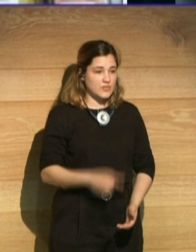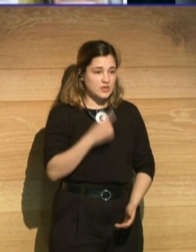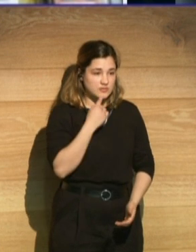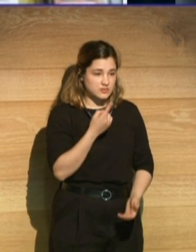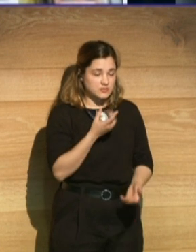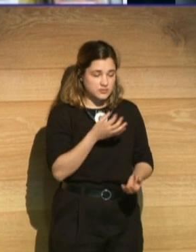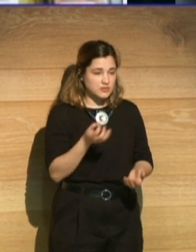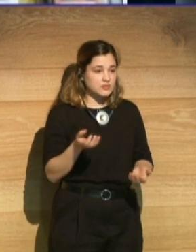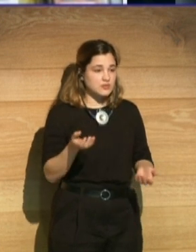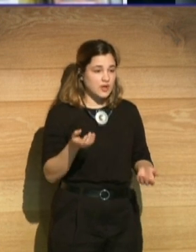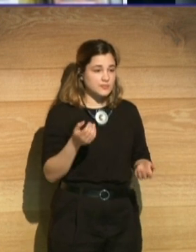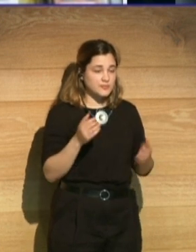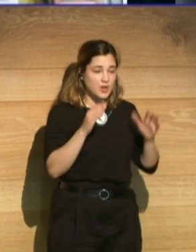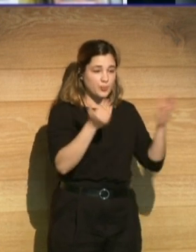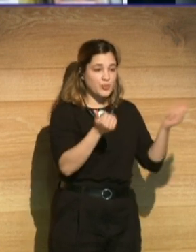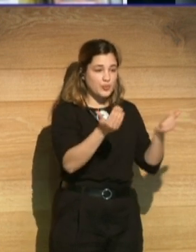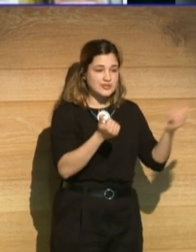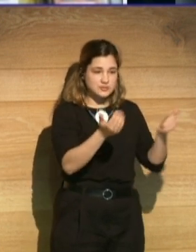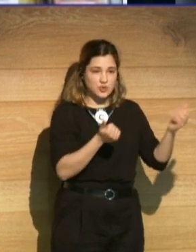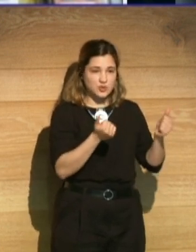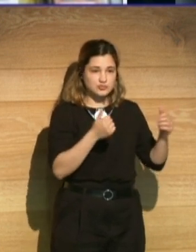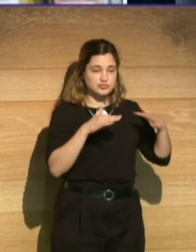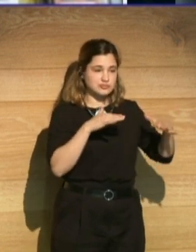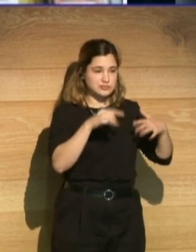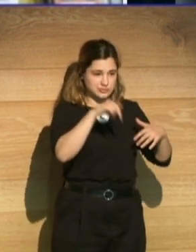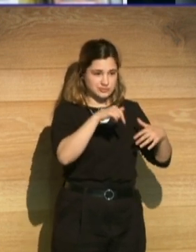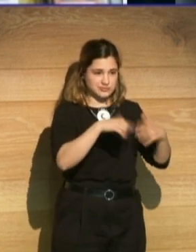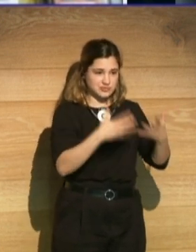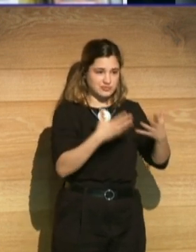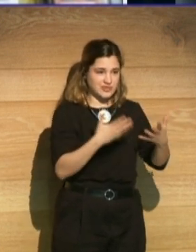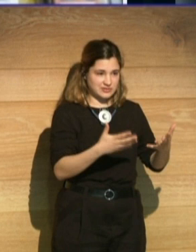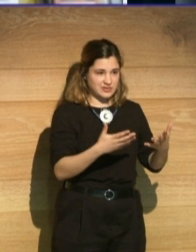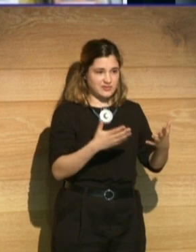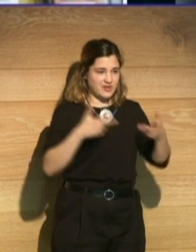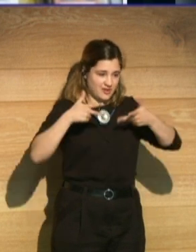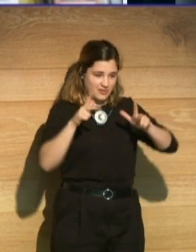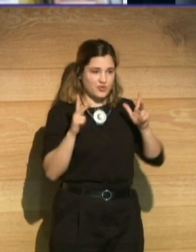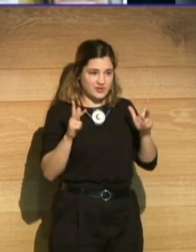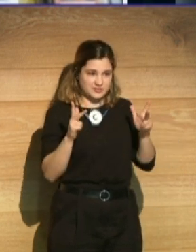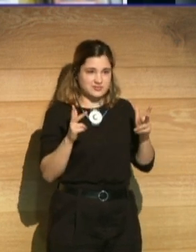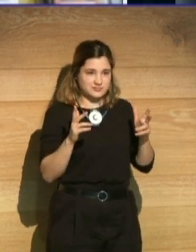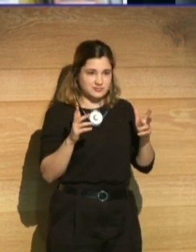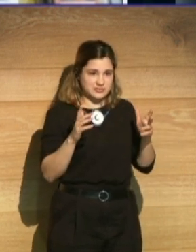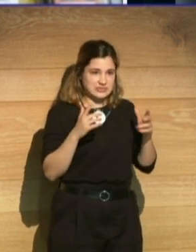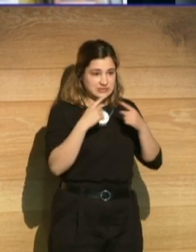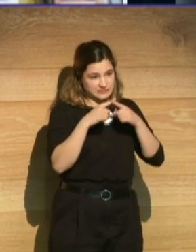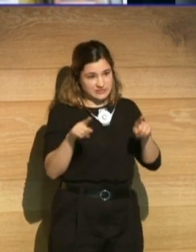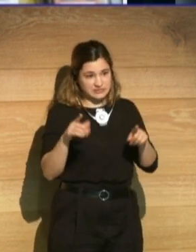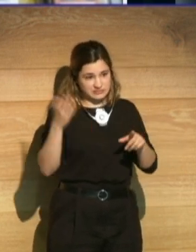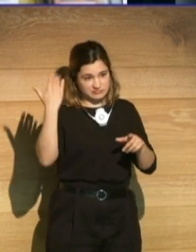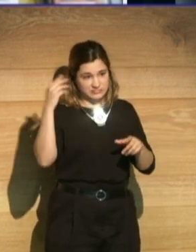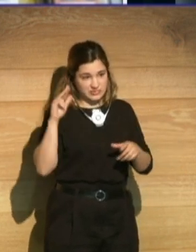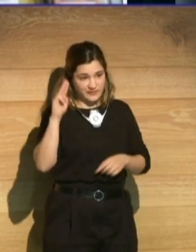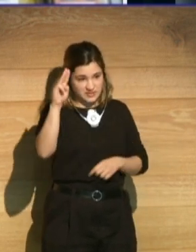correctamente. El populismo se mueve hoy en día dentro de las reglas del juego democráticos, a diferencia de lo que pasaba con el fascismo